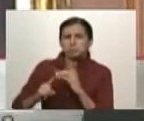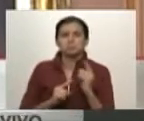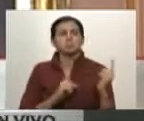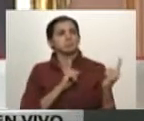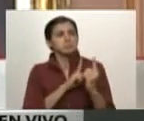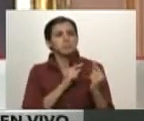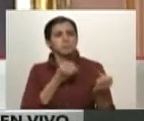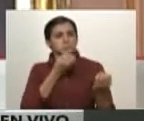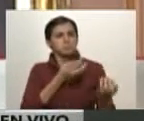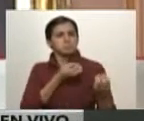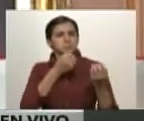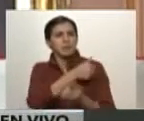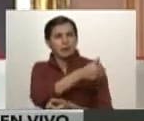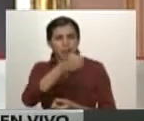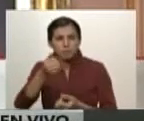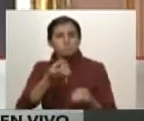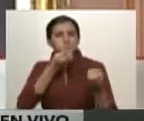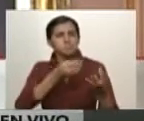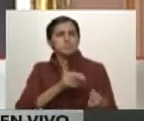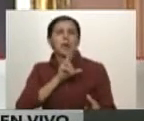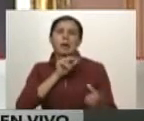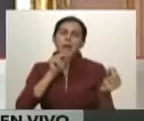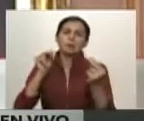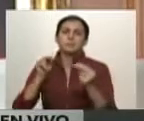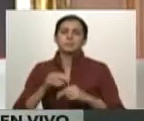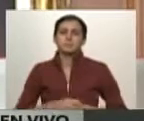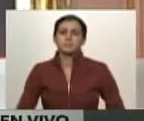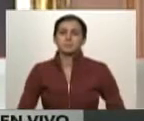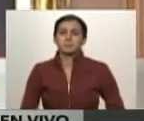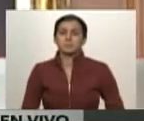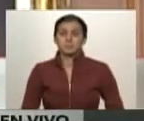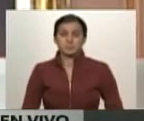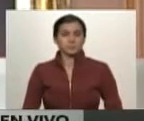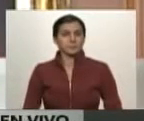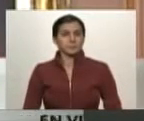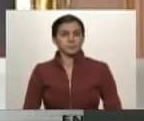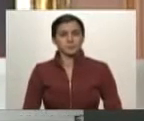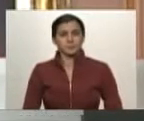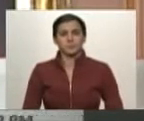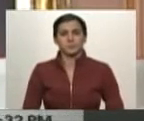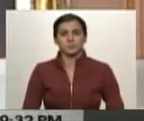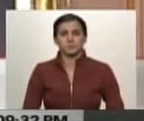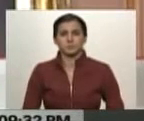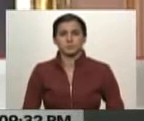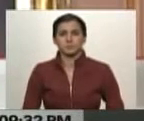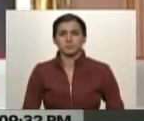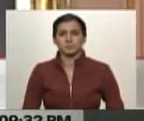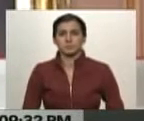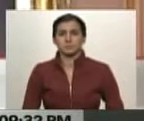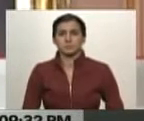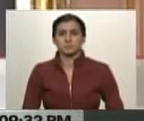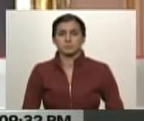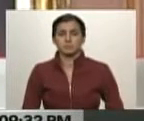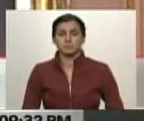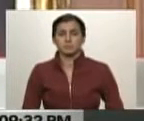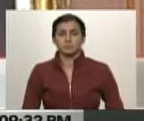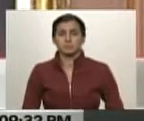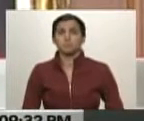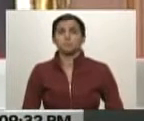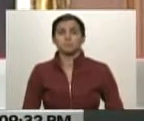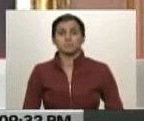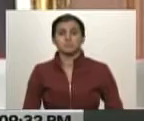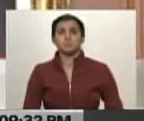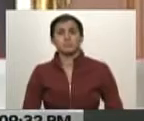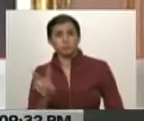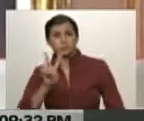hoy les decía que con nosotros cuenten para la